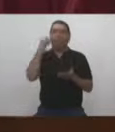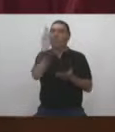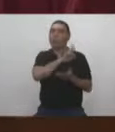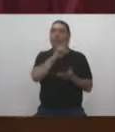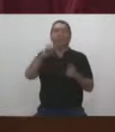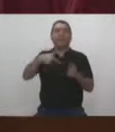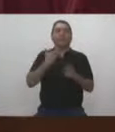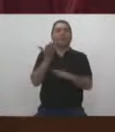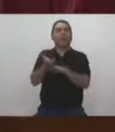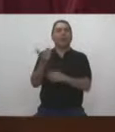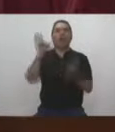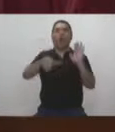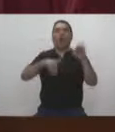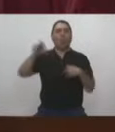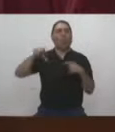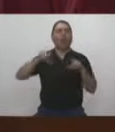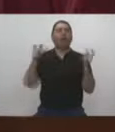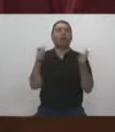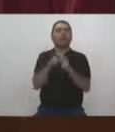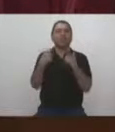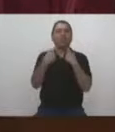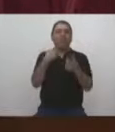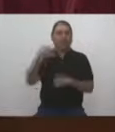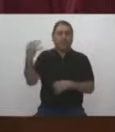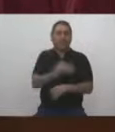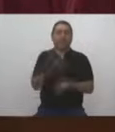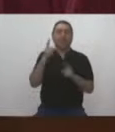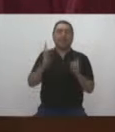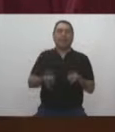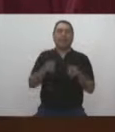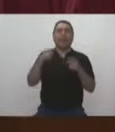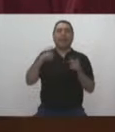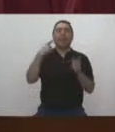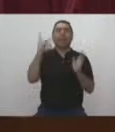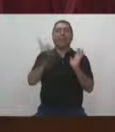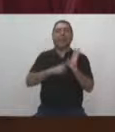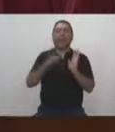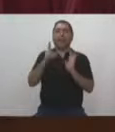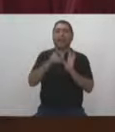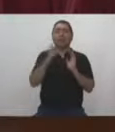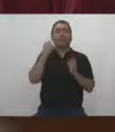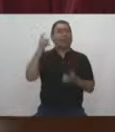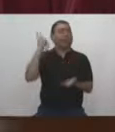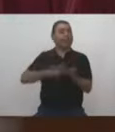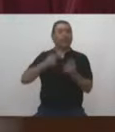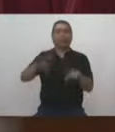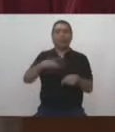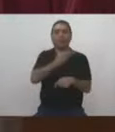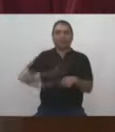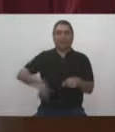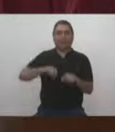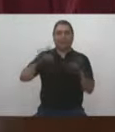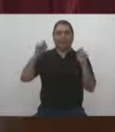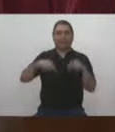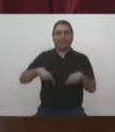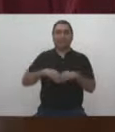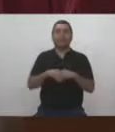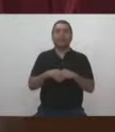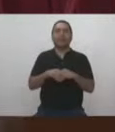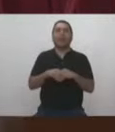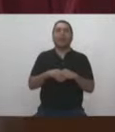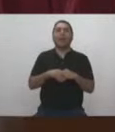compromisos. Pero bueno, me parece que es hoy una decisión acertada. Pero bueno, yo quiero contar lo que